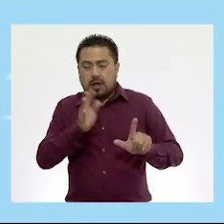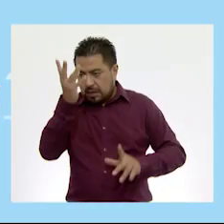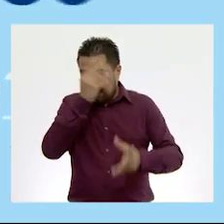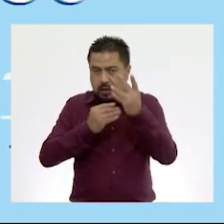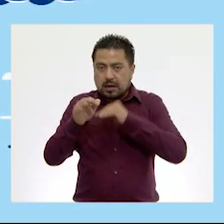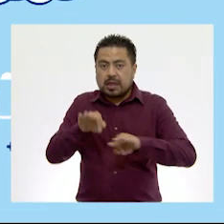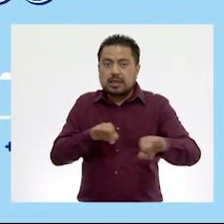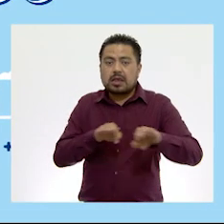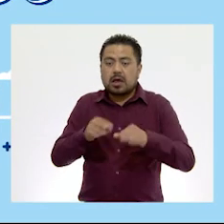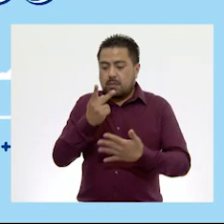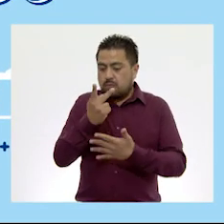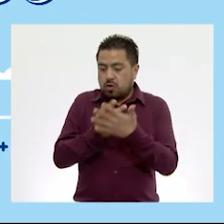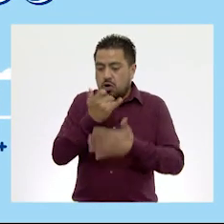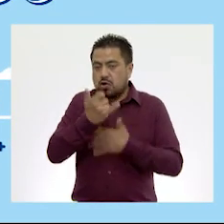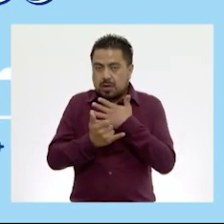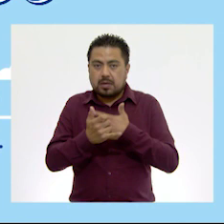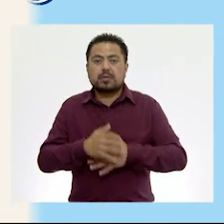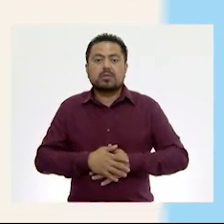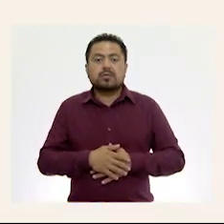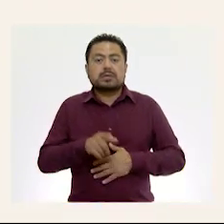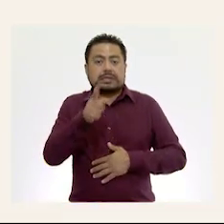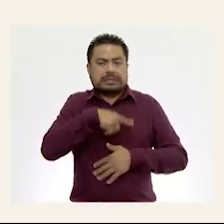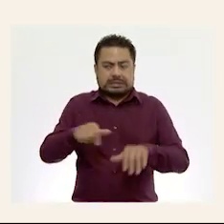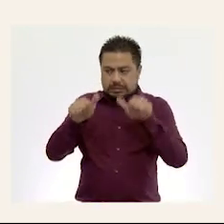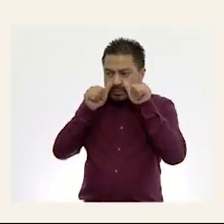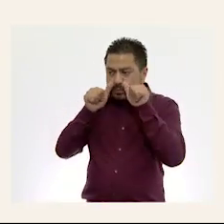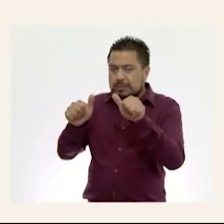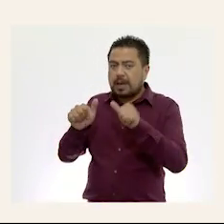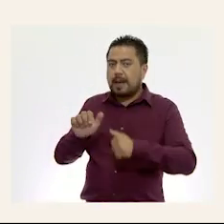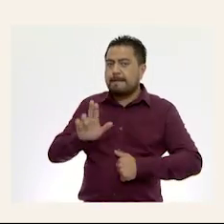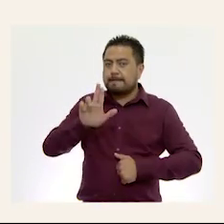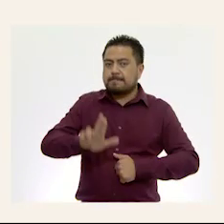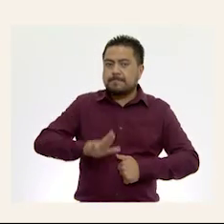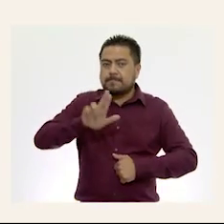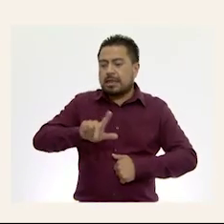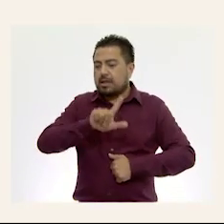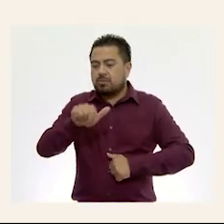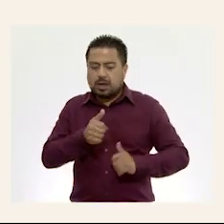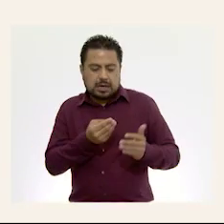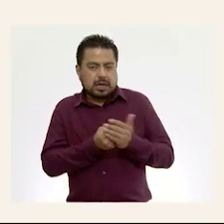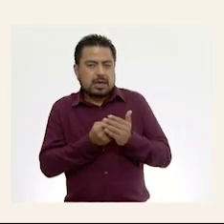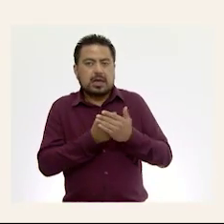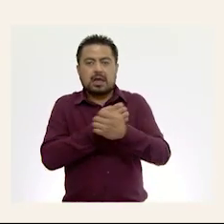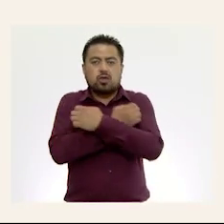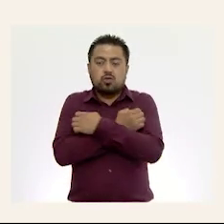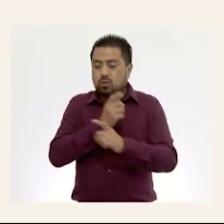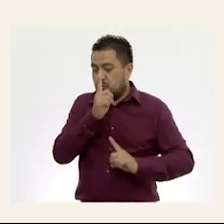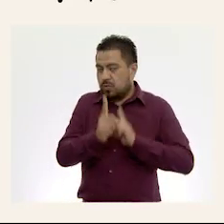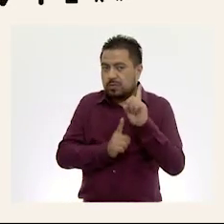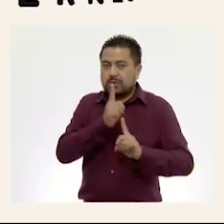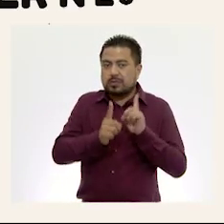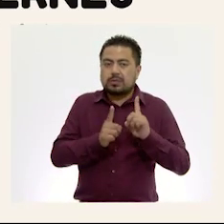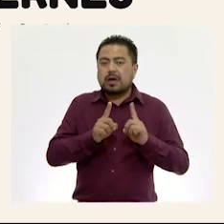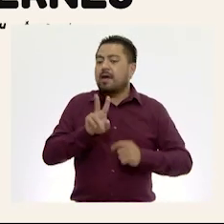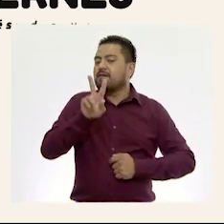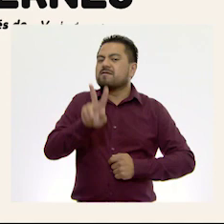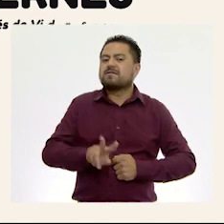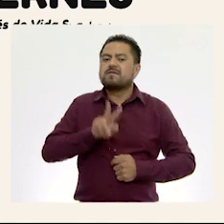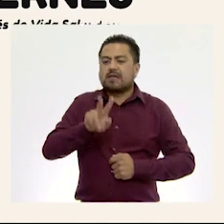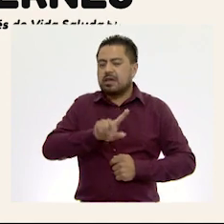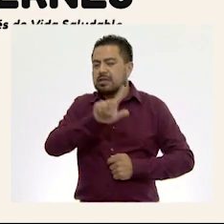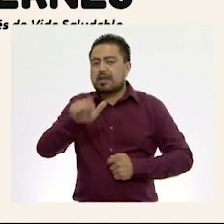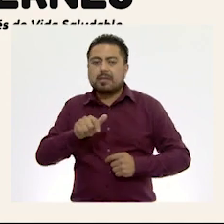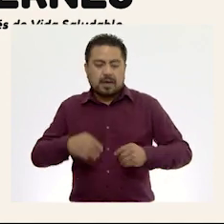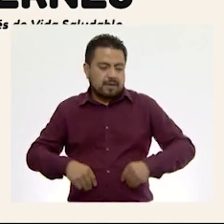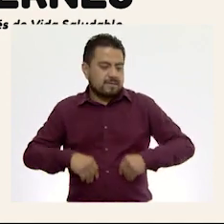aprenderemos a trabajar por proyectos. Ponte atento los martes después de tu clase de educación física y los viernes después